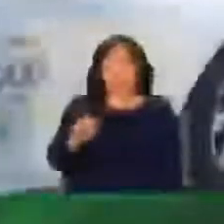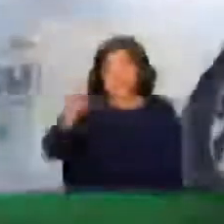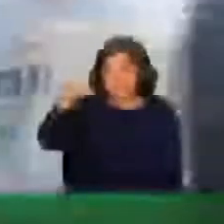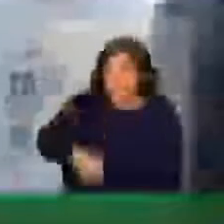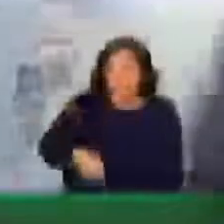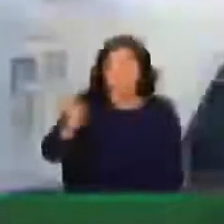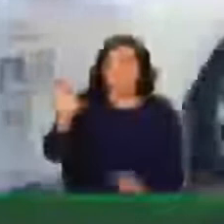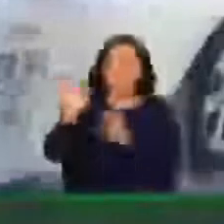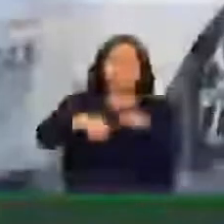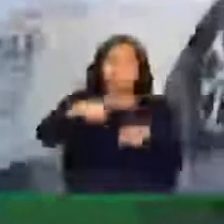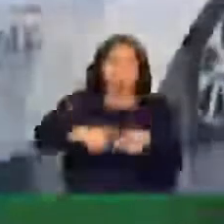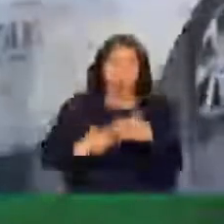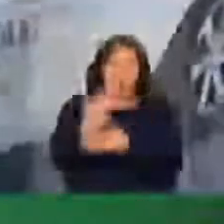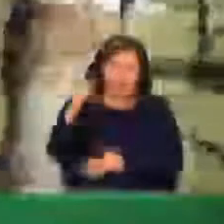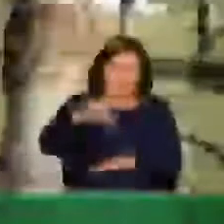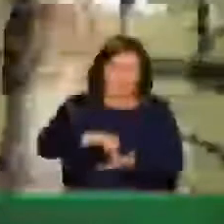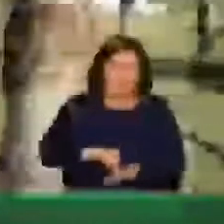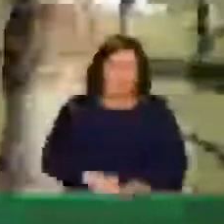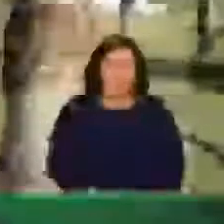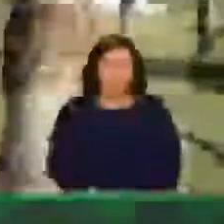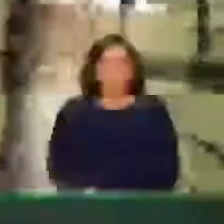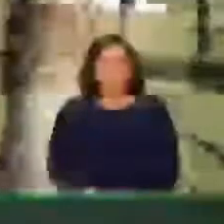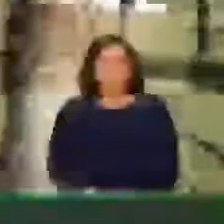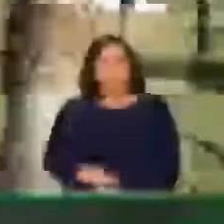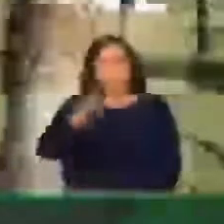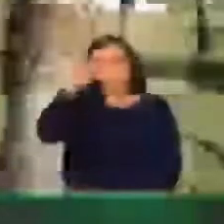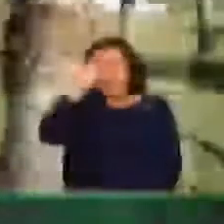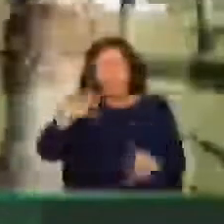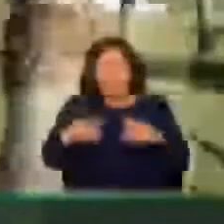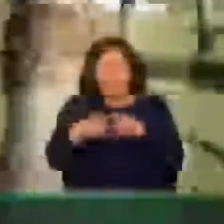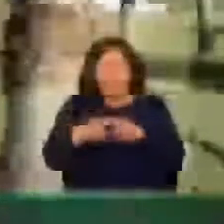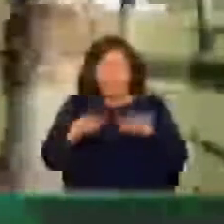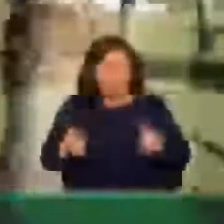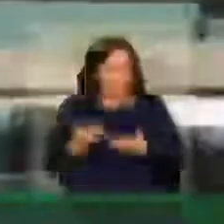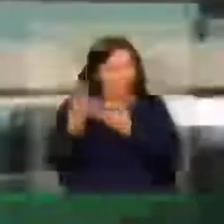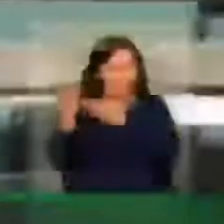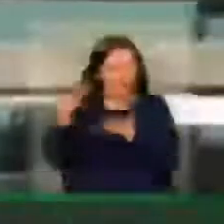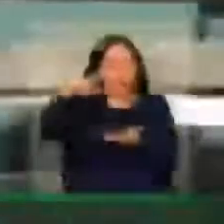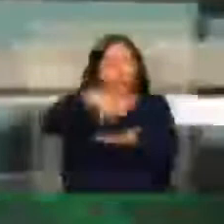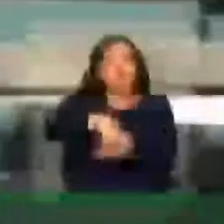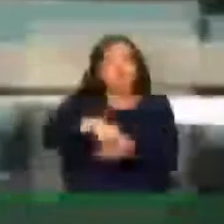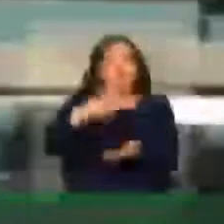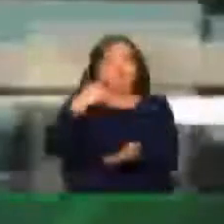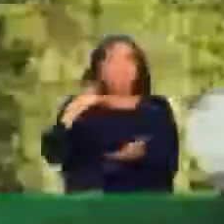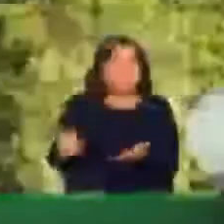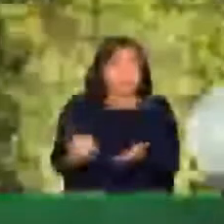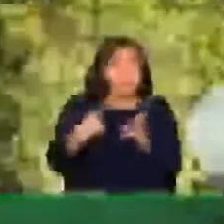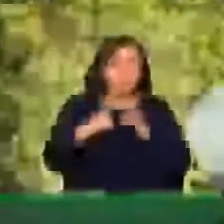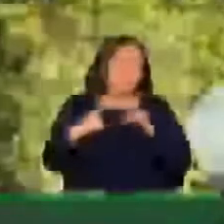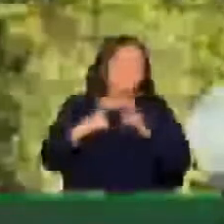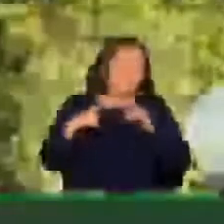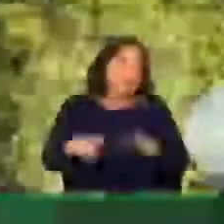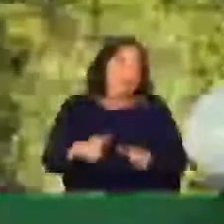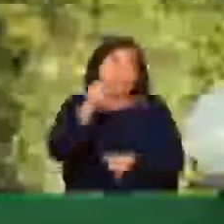llegó esta mañana a nuestro país. Uruguay ya está en el Complejo Celeste a la espera del partido del domingo a